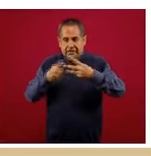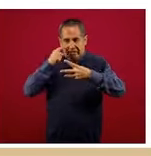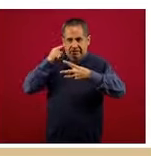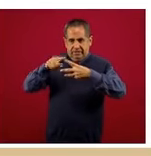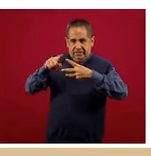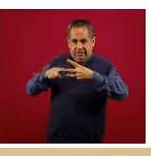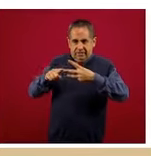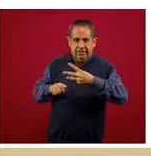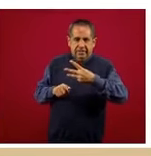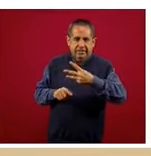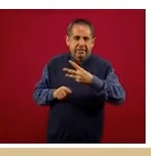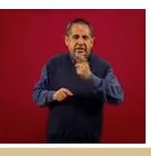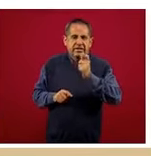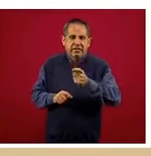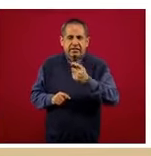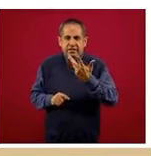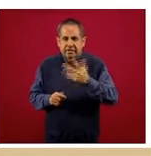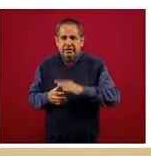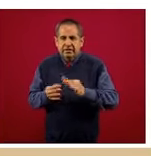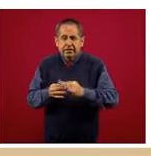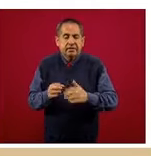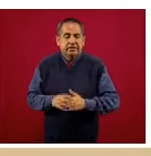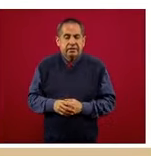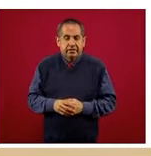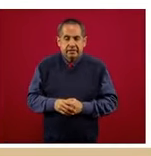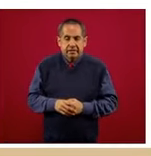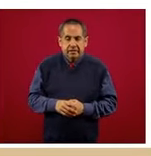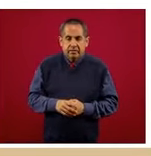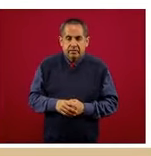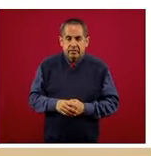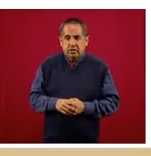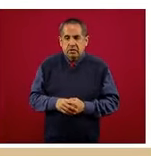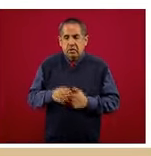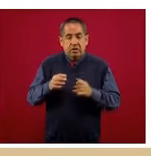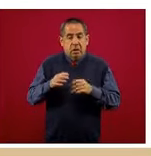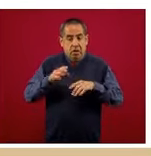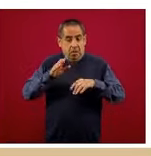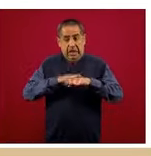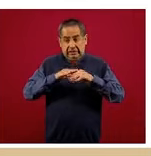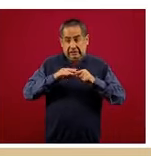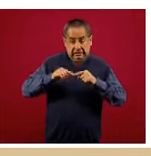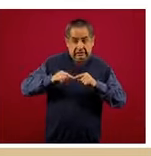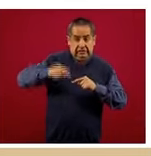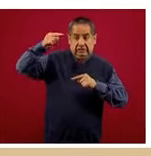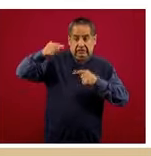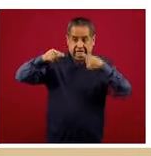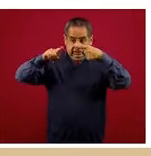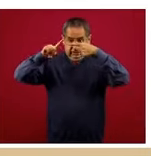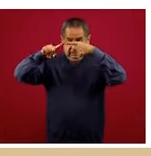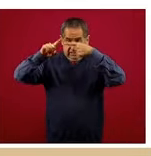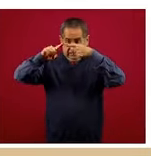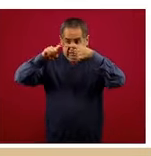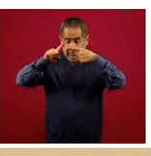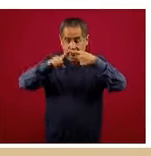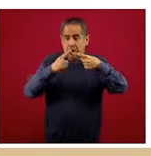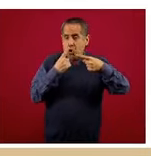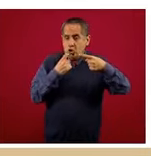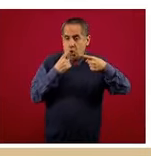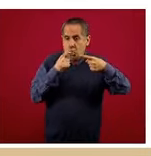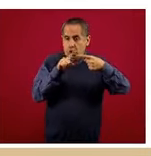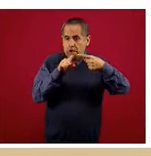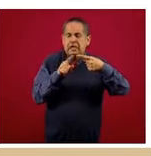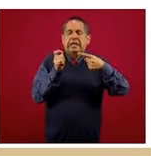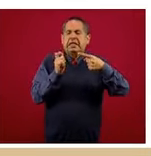líneas que tenemos en esta gráfica. La línea que tiene la mayor altura, que es este color